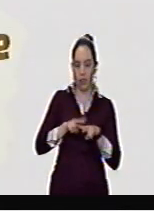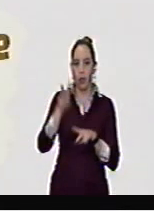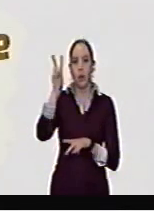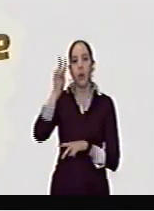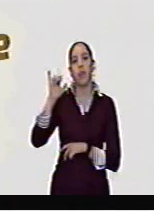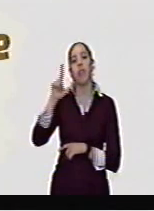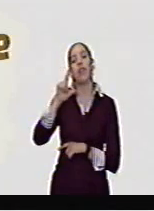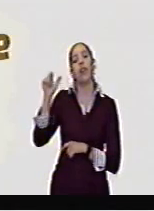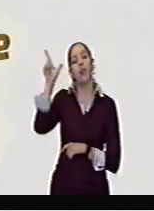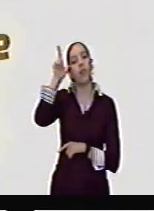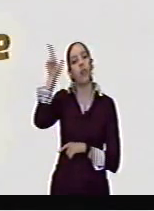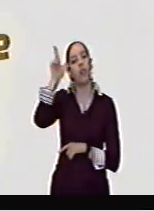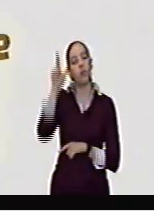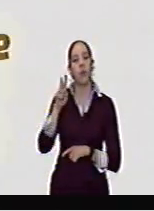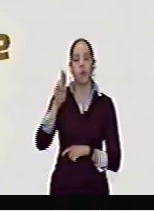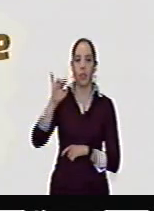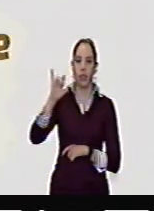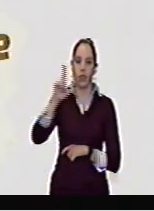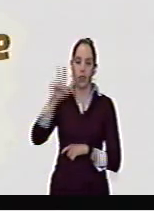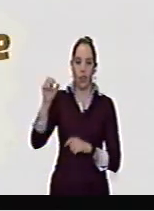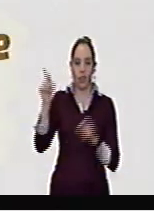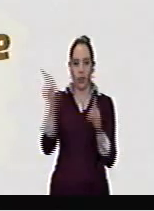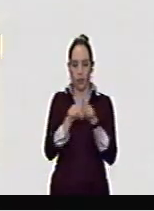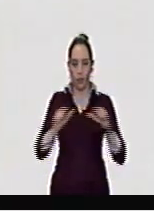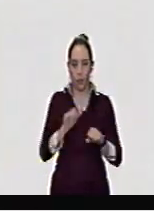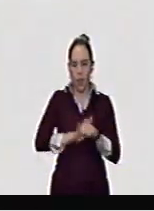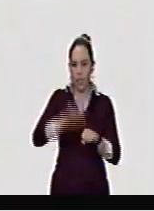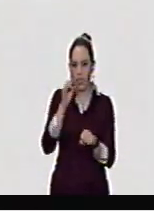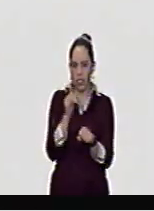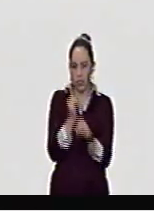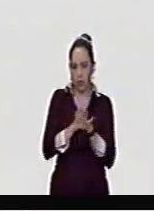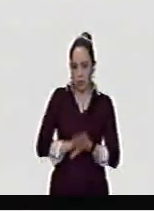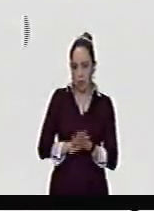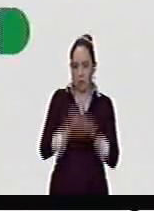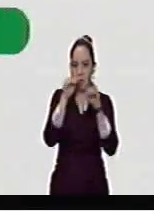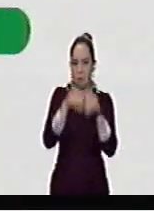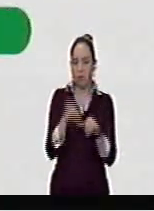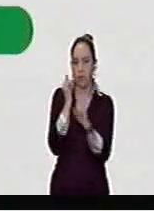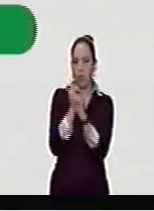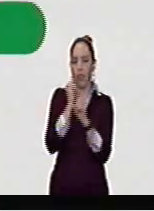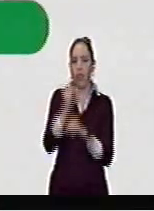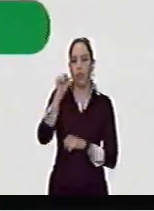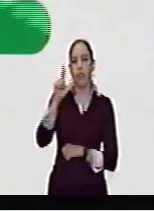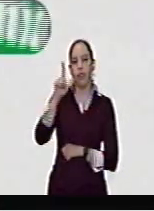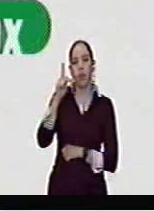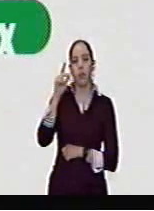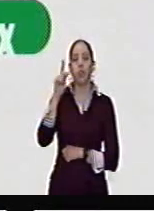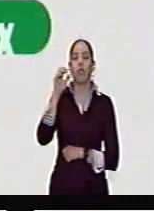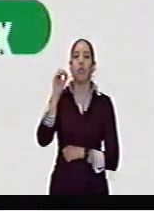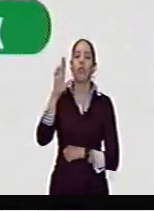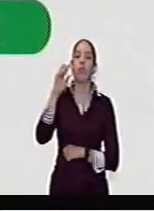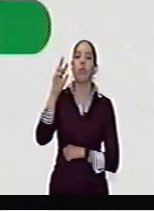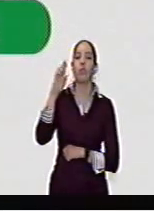Vanegas, Villa de Guadalupe, Villa de La Paz. Para más información, visita nuestra página oficial